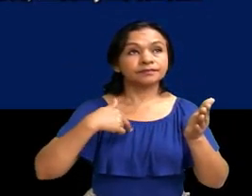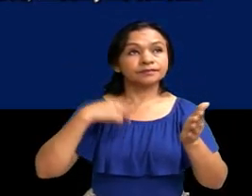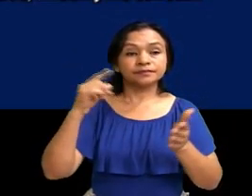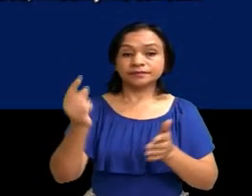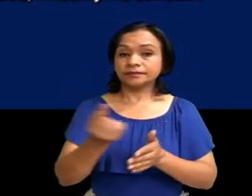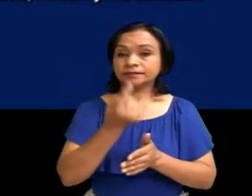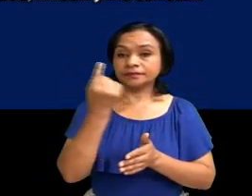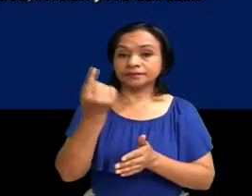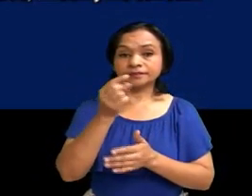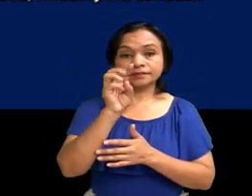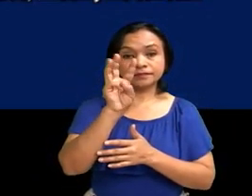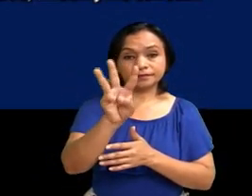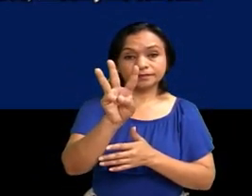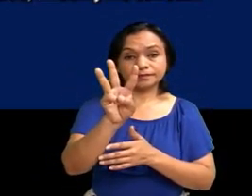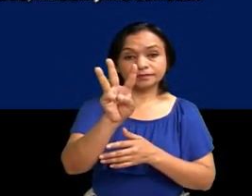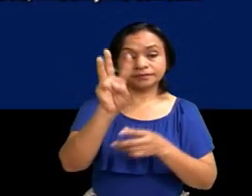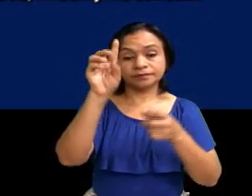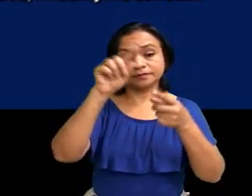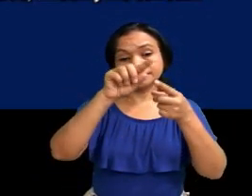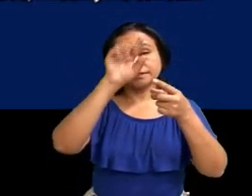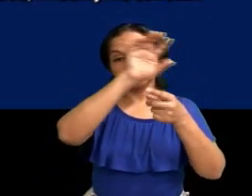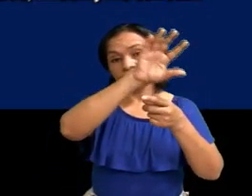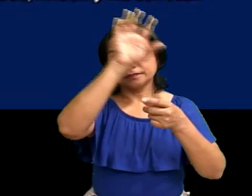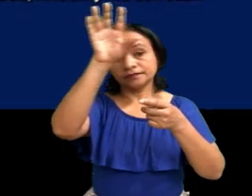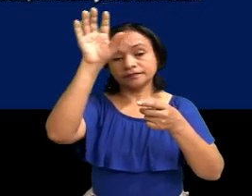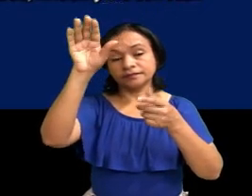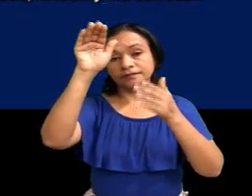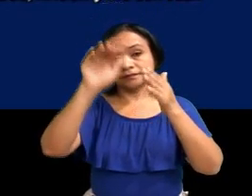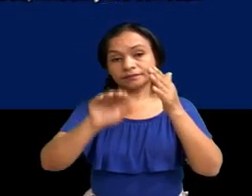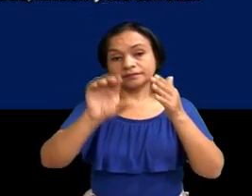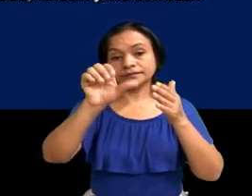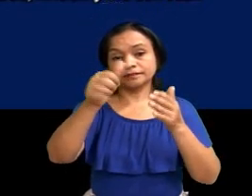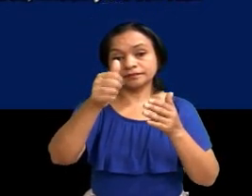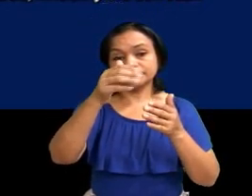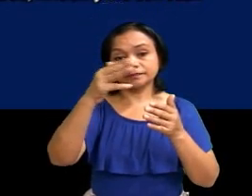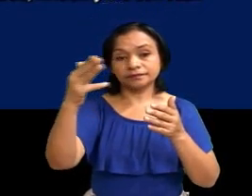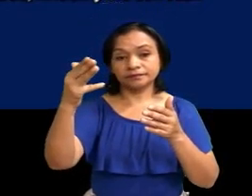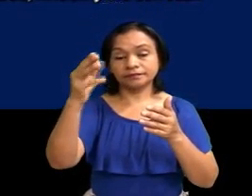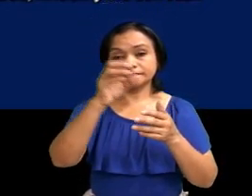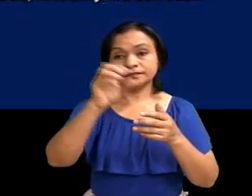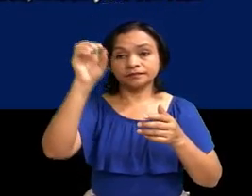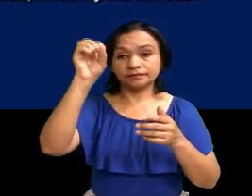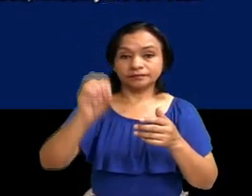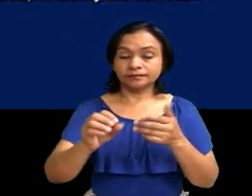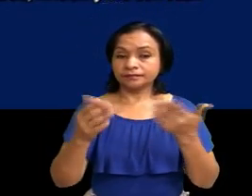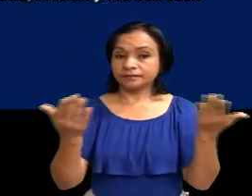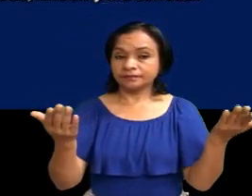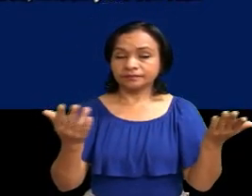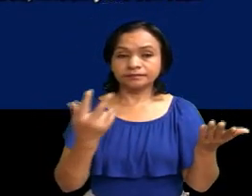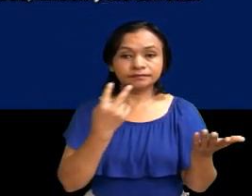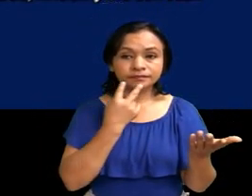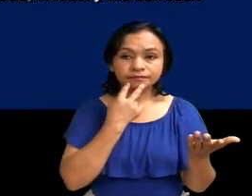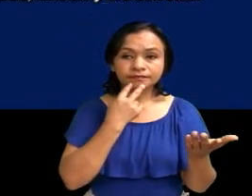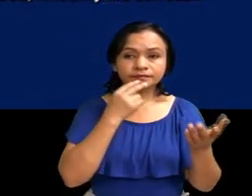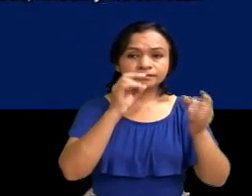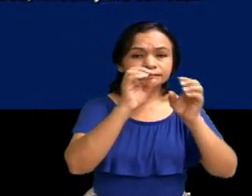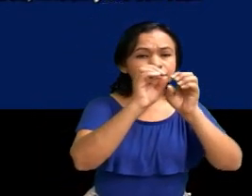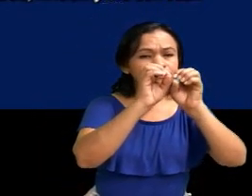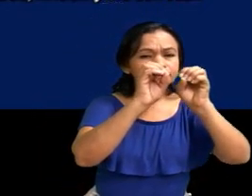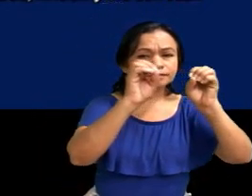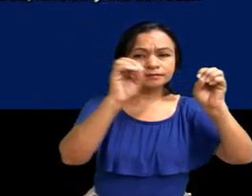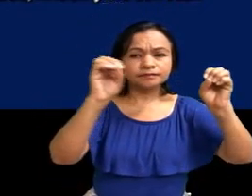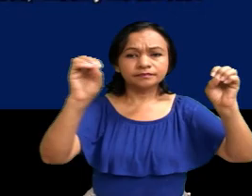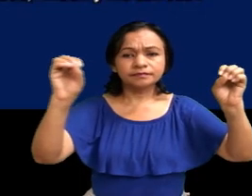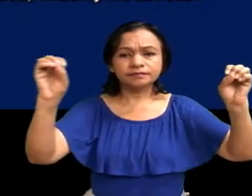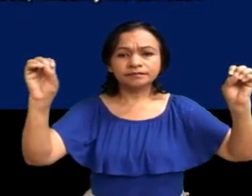hay 3 departamentos por debajo del 69% de cobertura eléctrica. Ya no tenemos ningún departamento